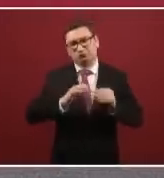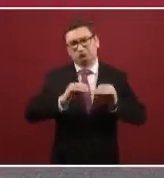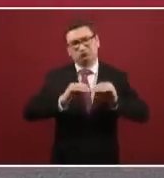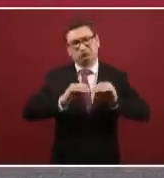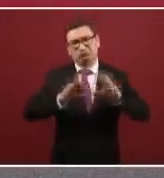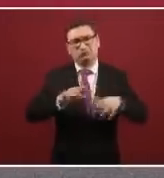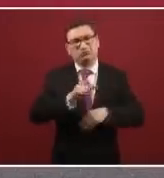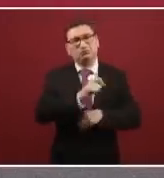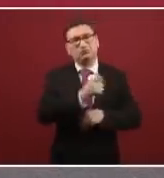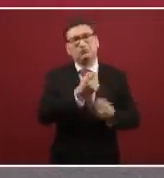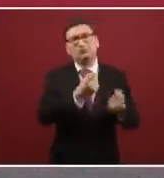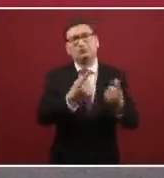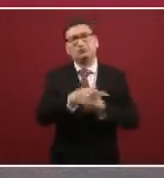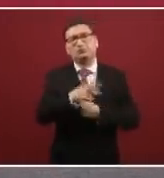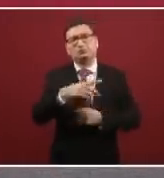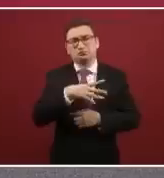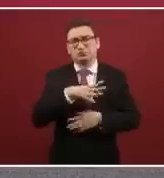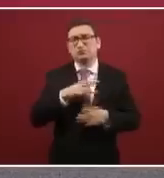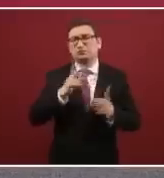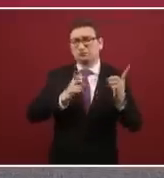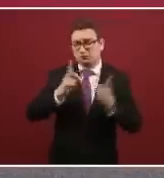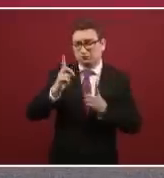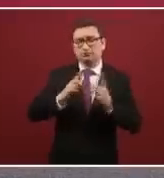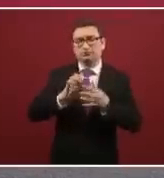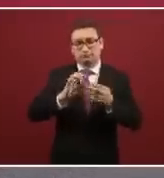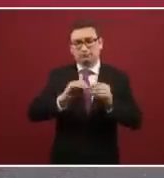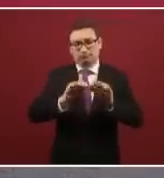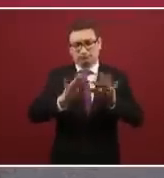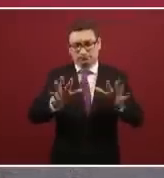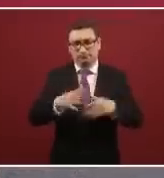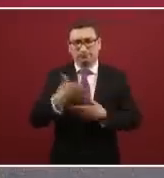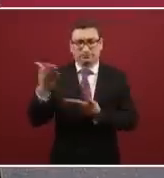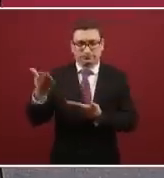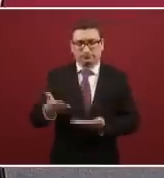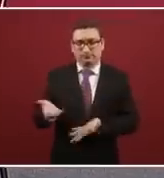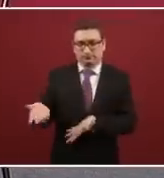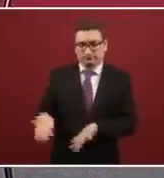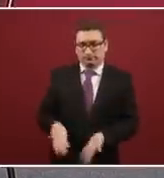algunas dudas que se tienen. Entonces, les dejo aquí